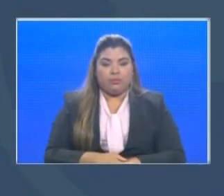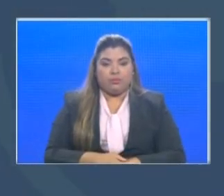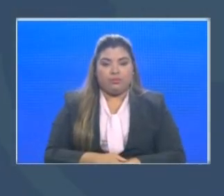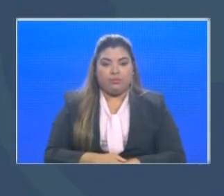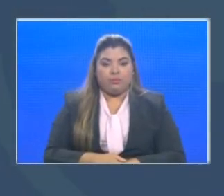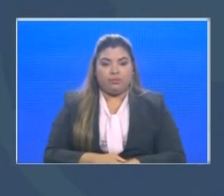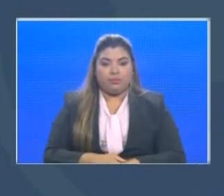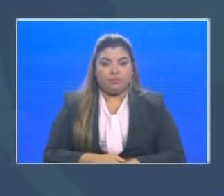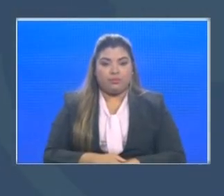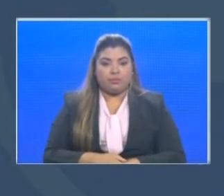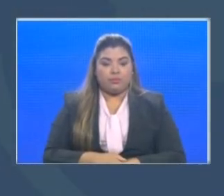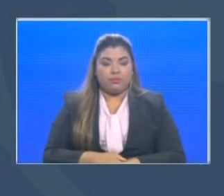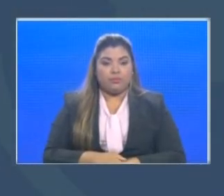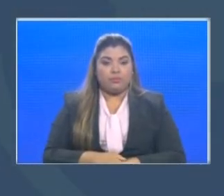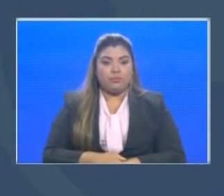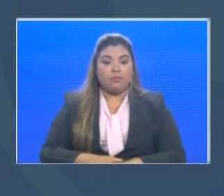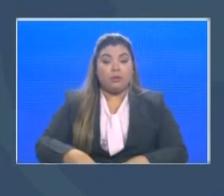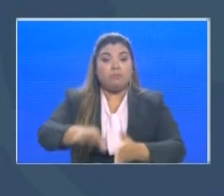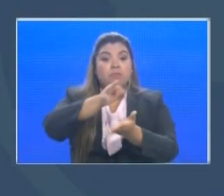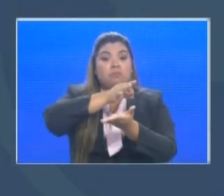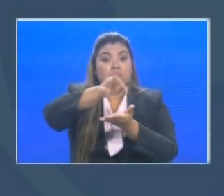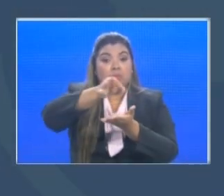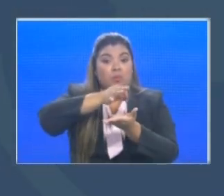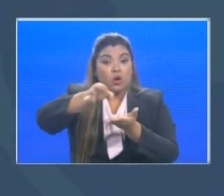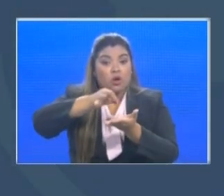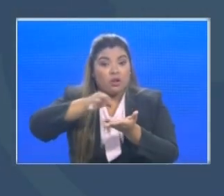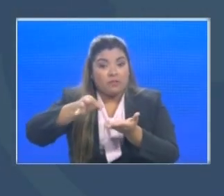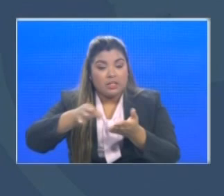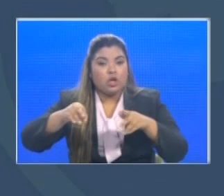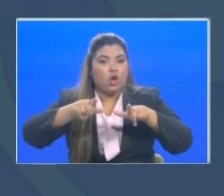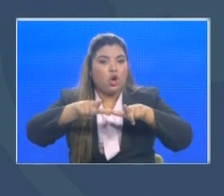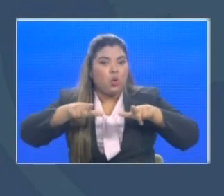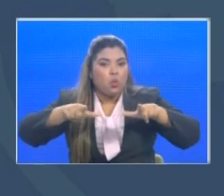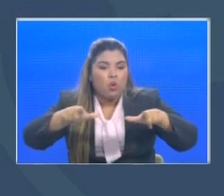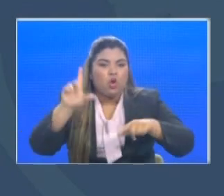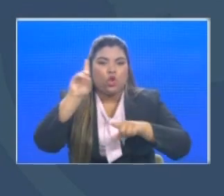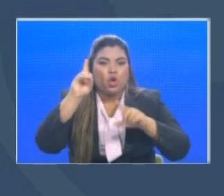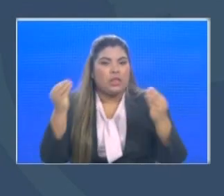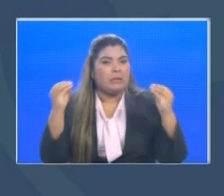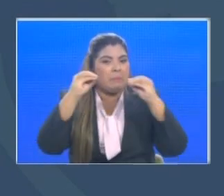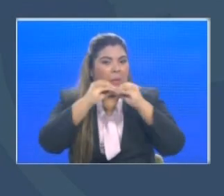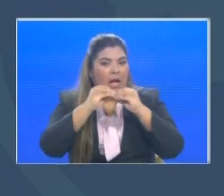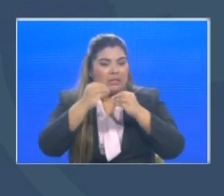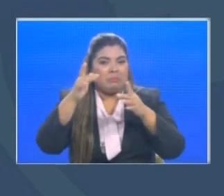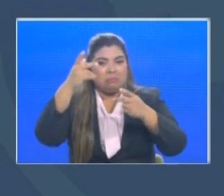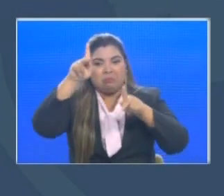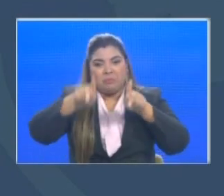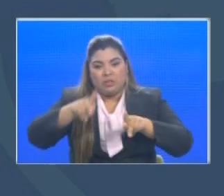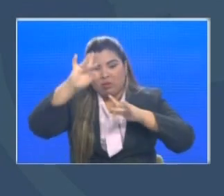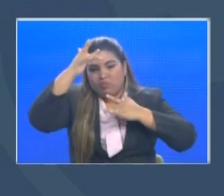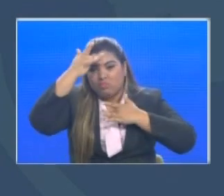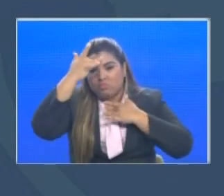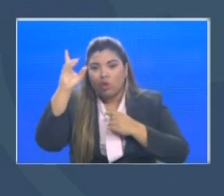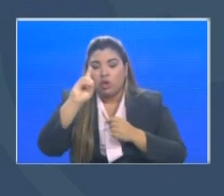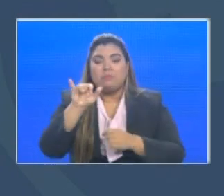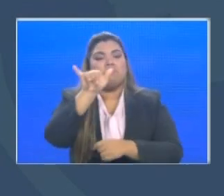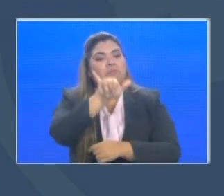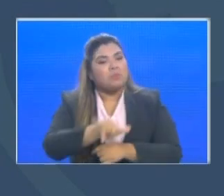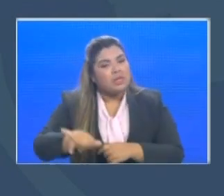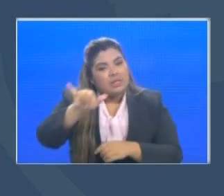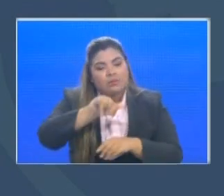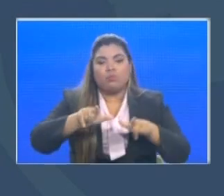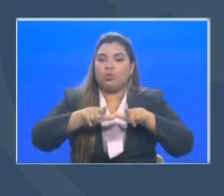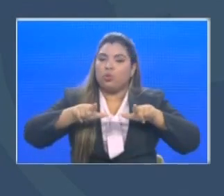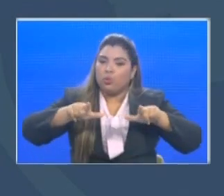En cuanto a las provincias, a las regiones, se mantienen las mismas regiones con aumento en el número